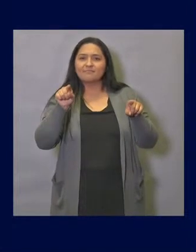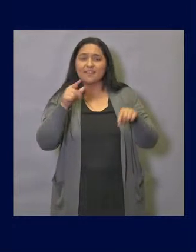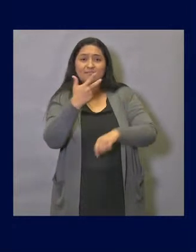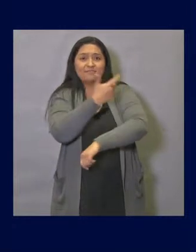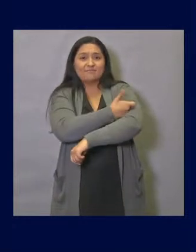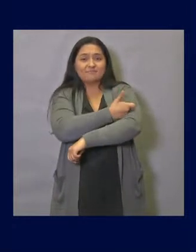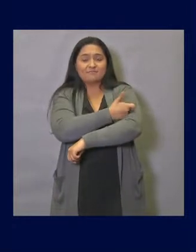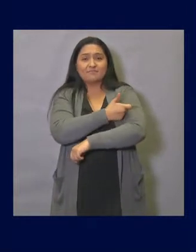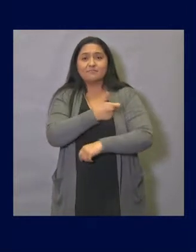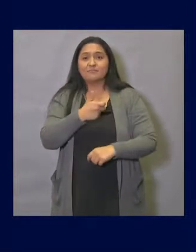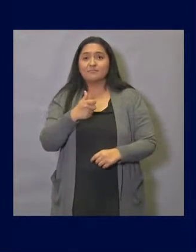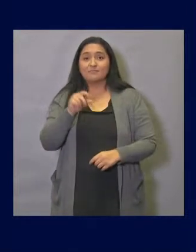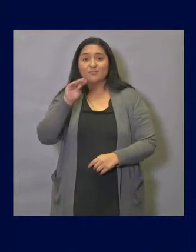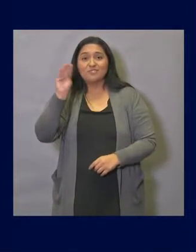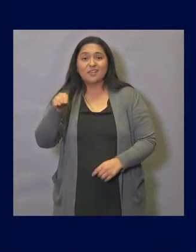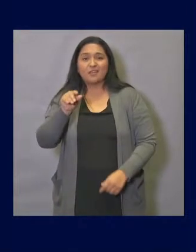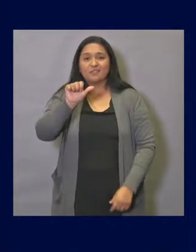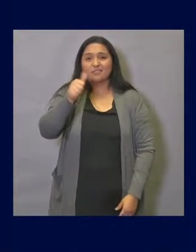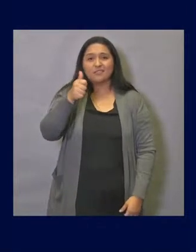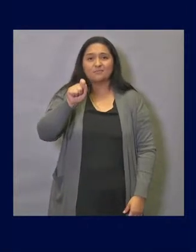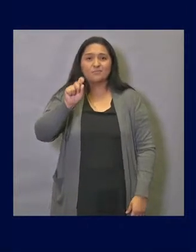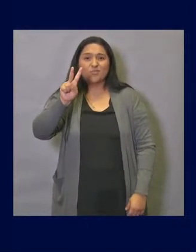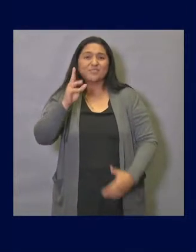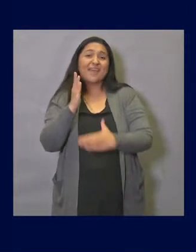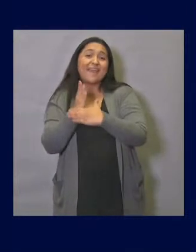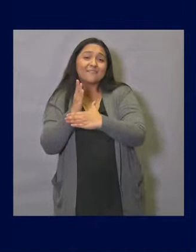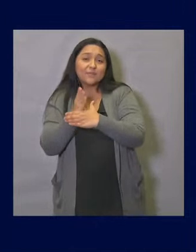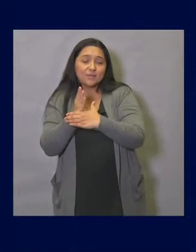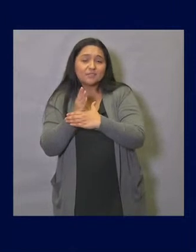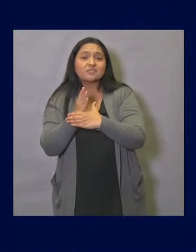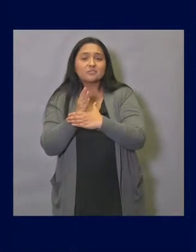del 10.2% y van entre el